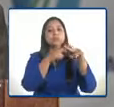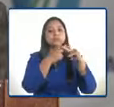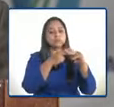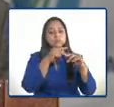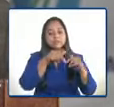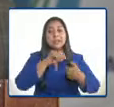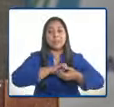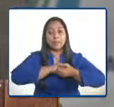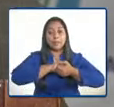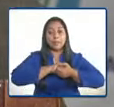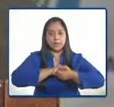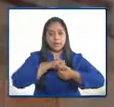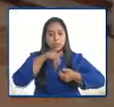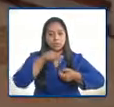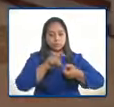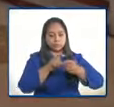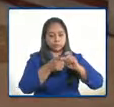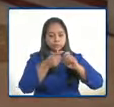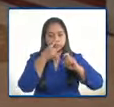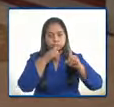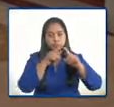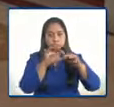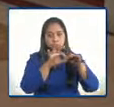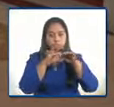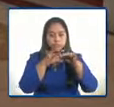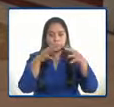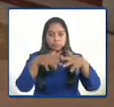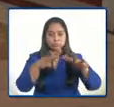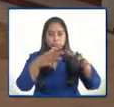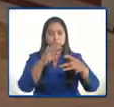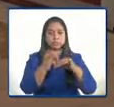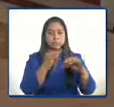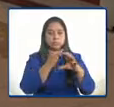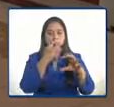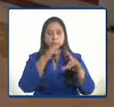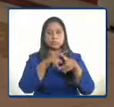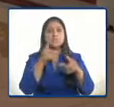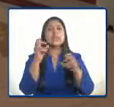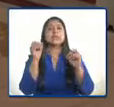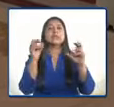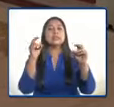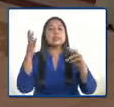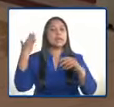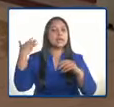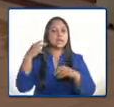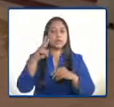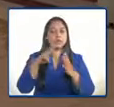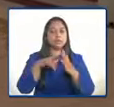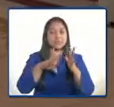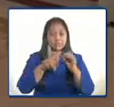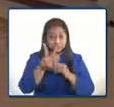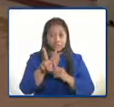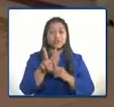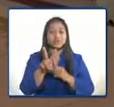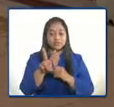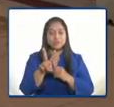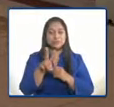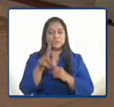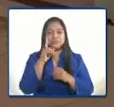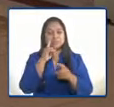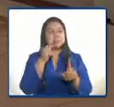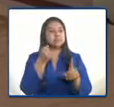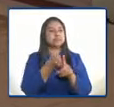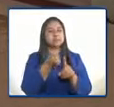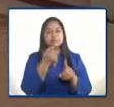convenio SOLAS, que es de la Organización Marítima Internacional, fue en diciembre del 2002, como